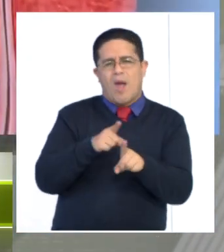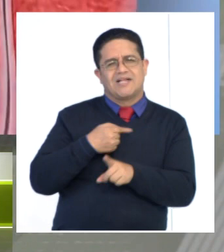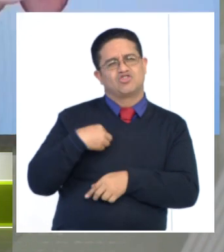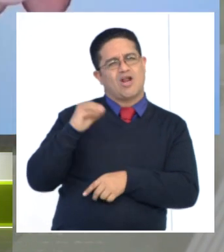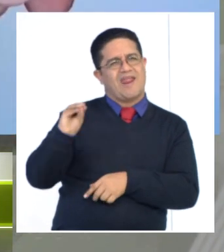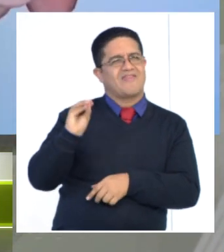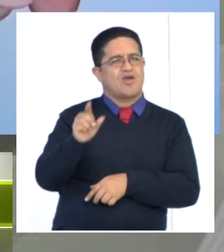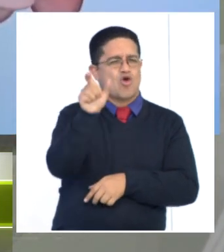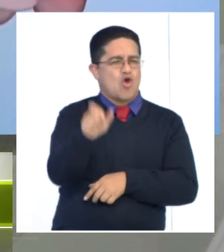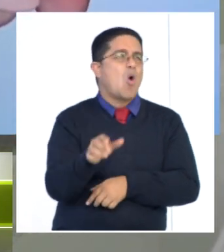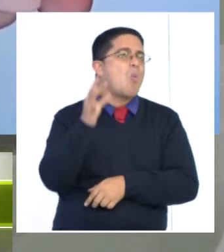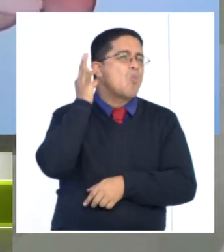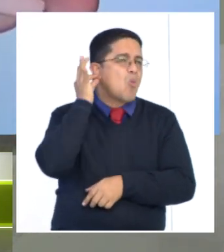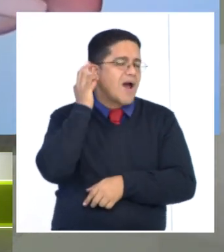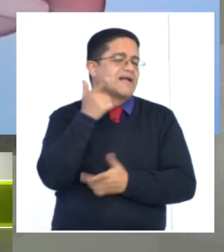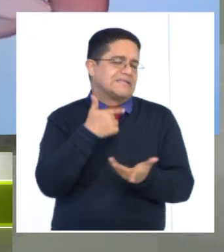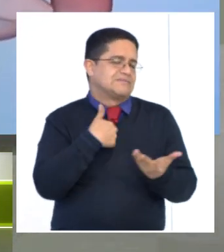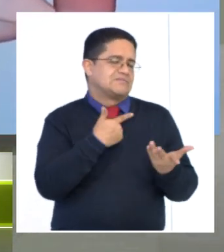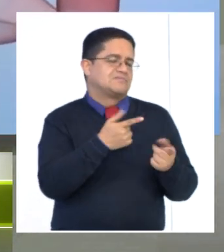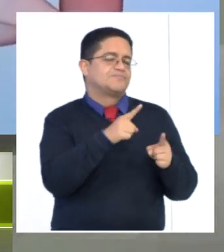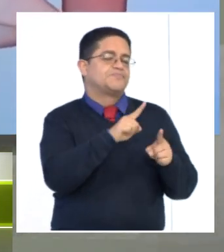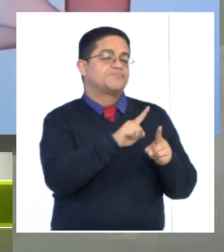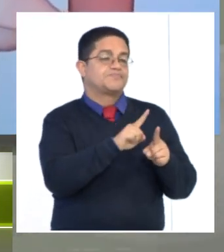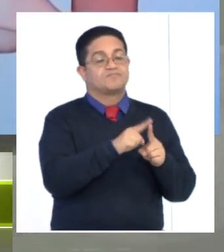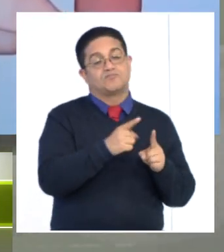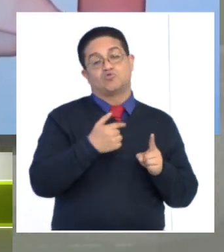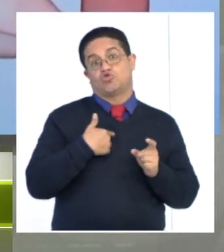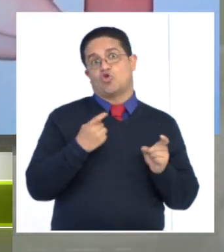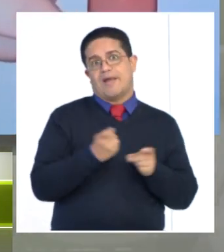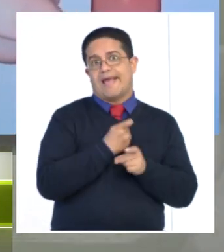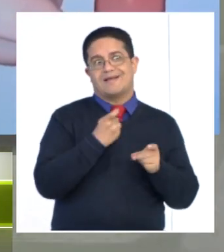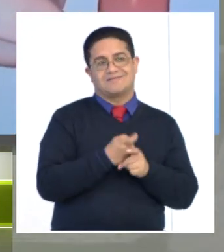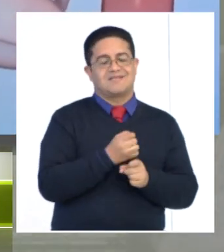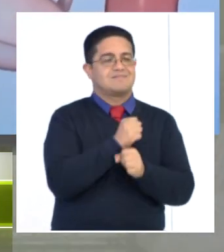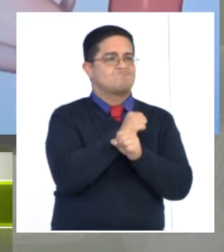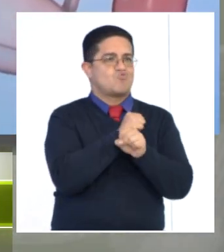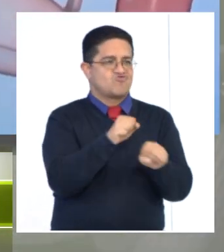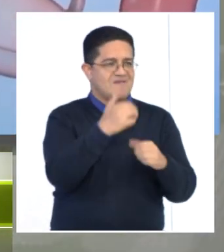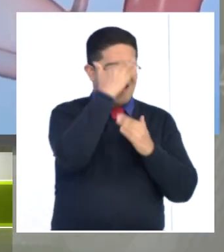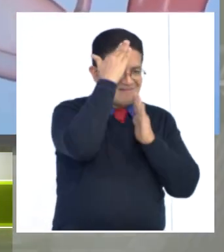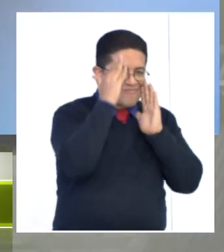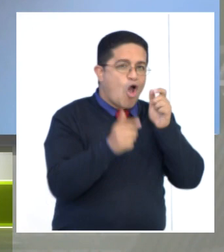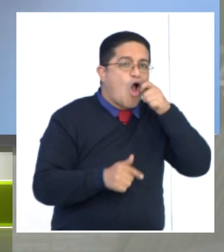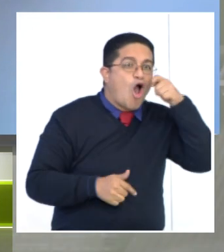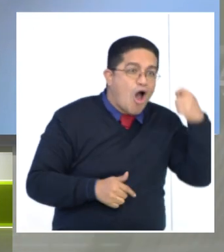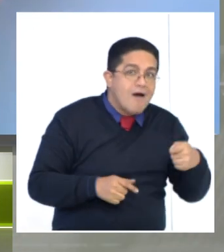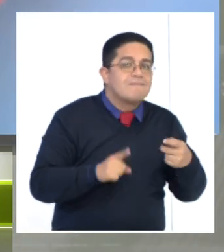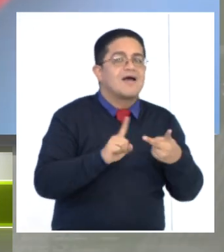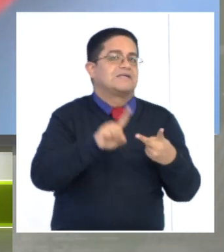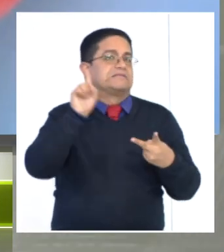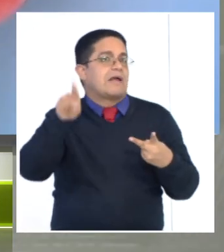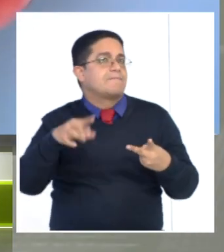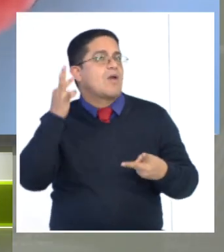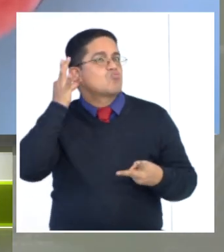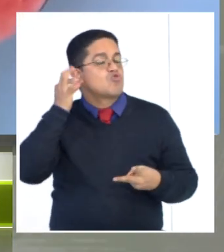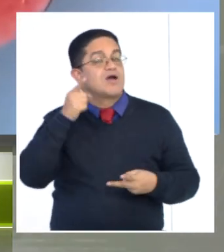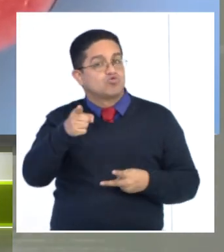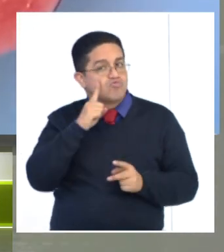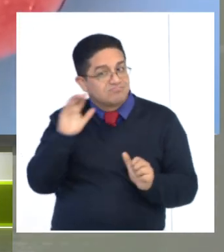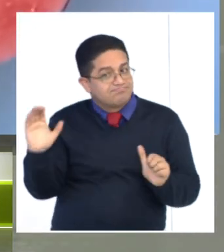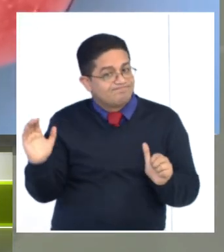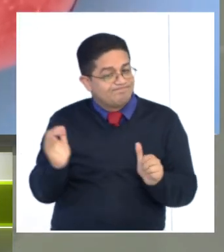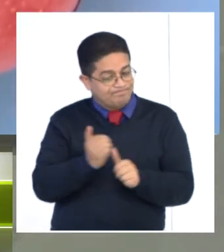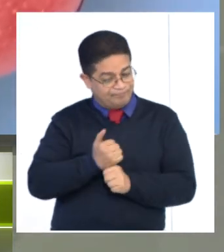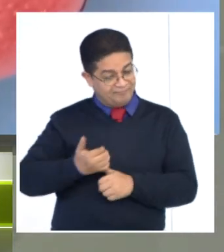yo sé que estamos hablando de próstata, pero al ser oncólogo para mí es imposible no abordar algún otro tipo de tumor. Pasa también con mama. Cuando tú lo diagnosticas